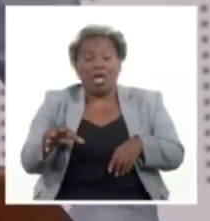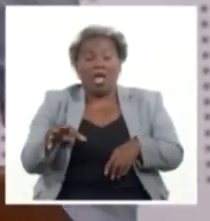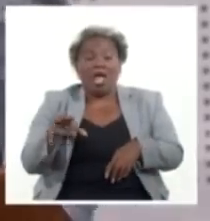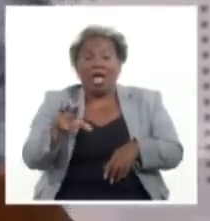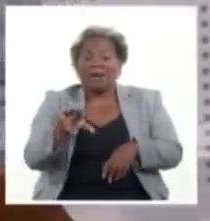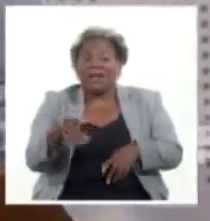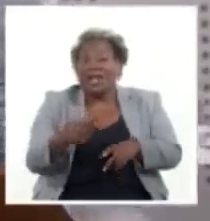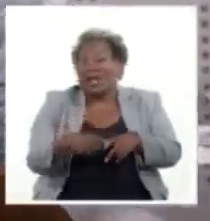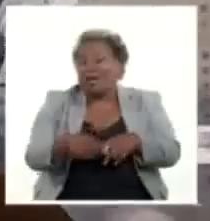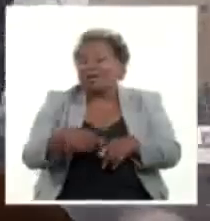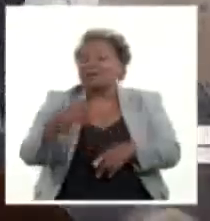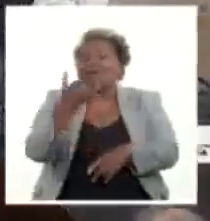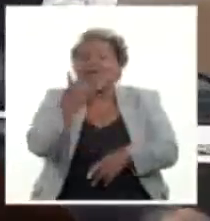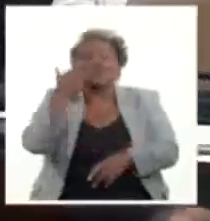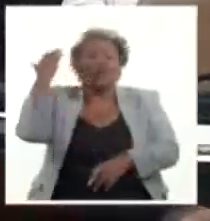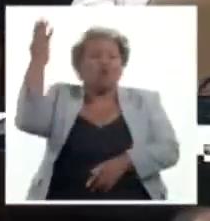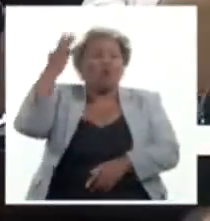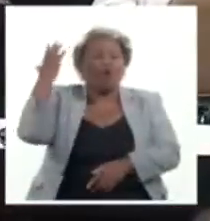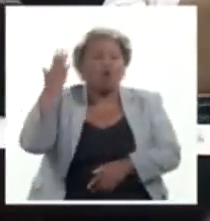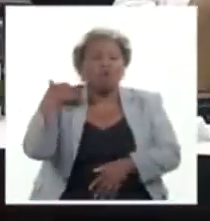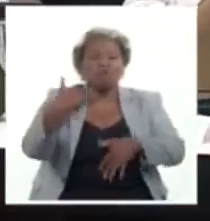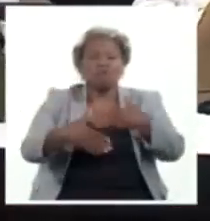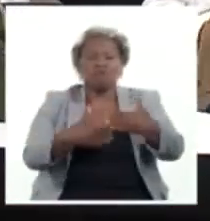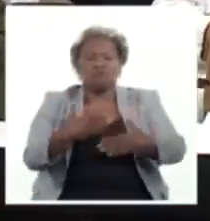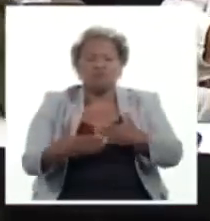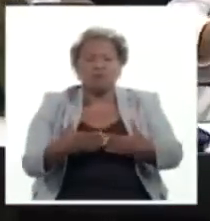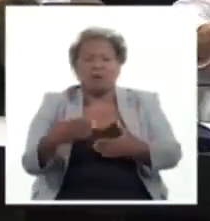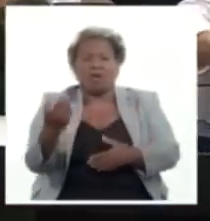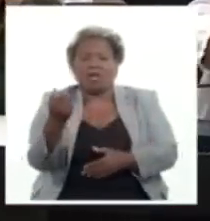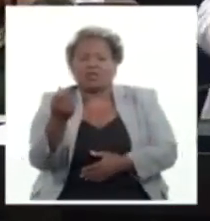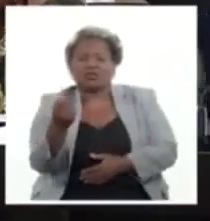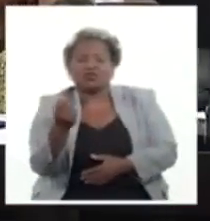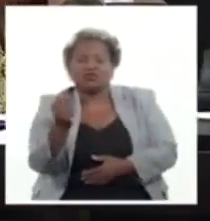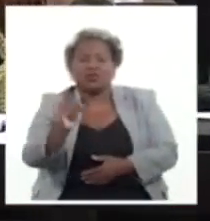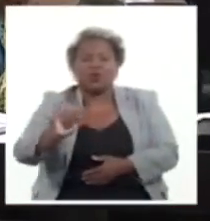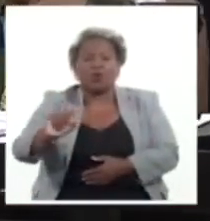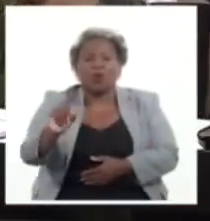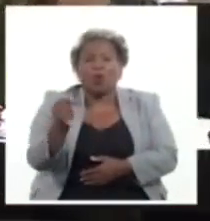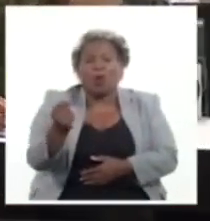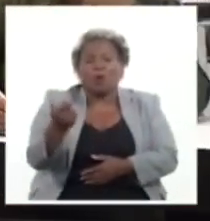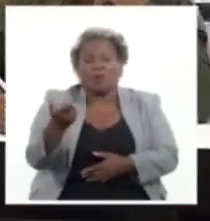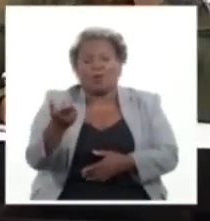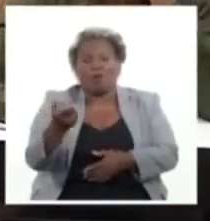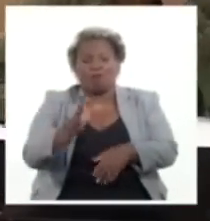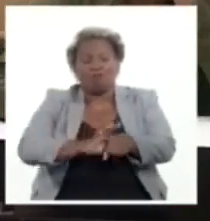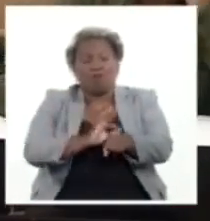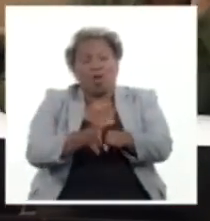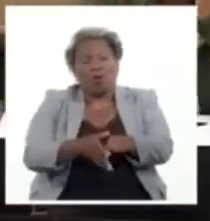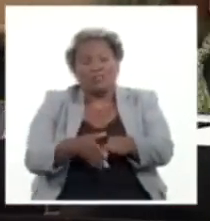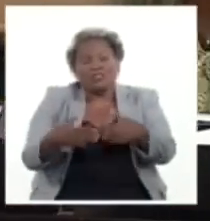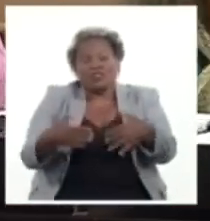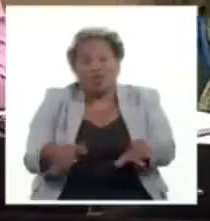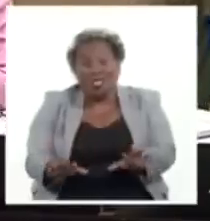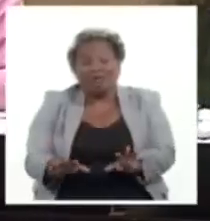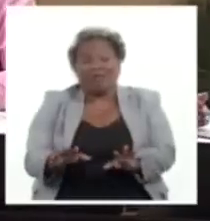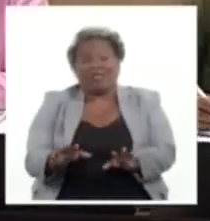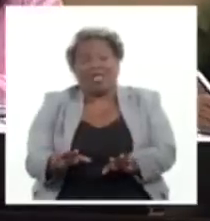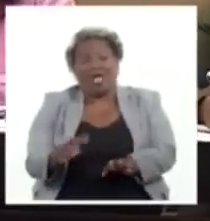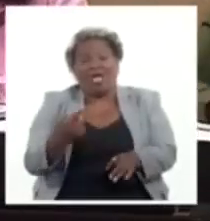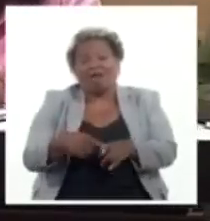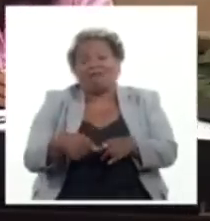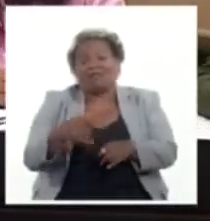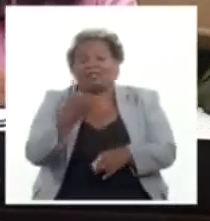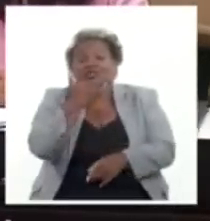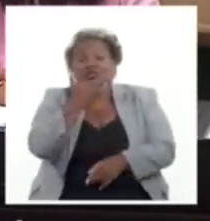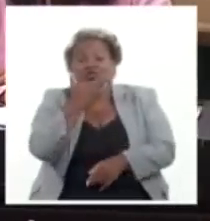ambiente, por los efectos socioeconómicos y sanitarios aún presentes de la pandemia de COVID-19 y sus consecuencias